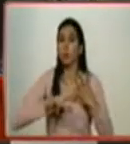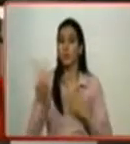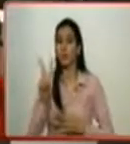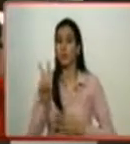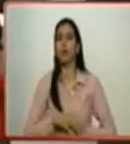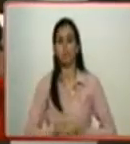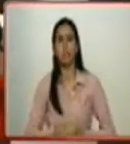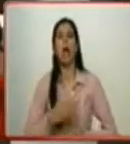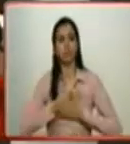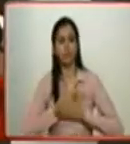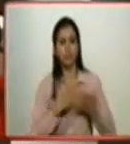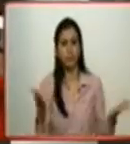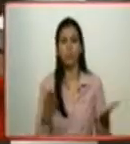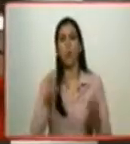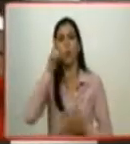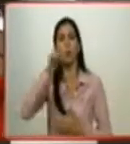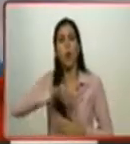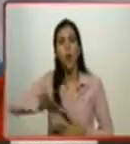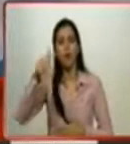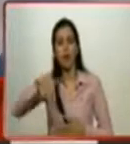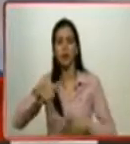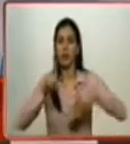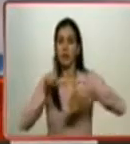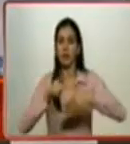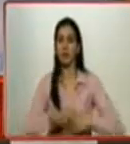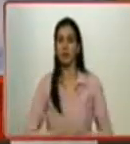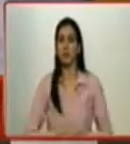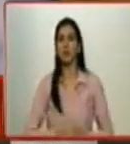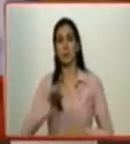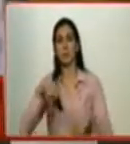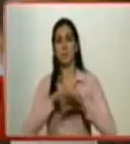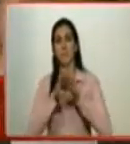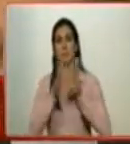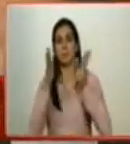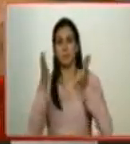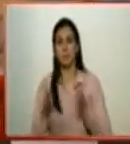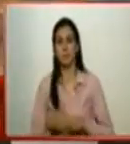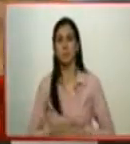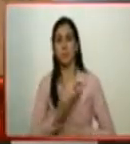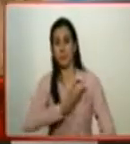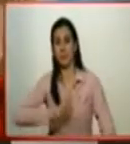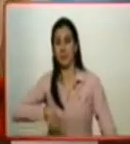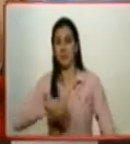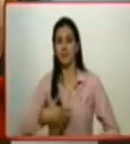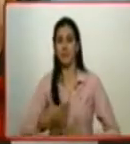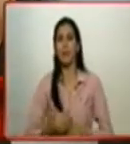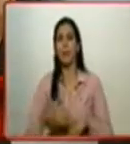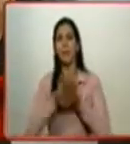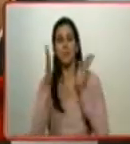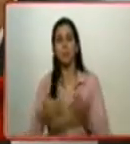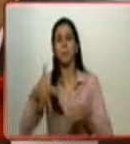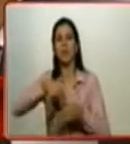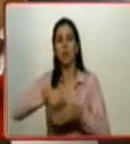a disposición de los pueblos del Caribe. Por su parte, el titular de Petróleo y Minería, Asdrúbal Chávez, aseguró